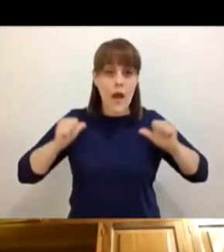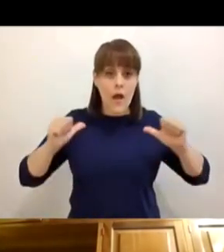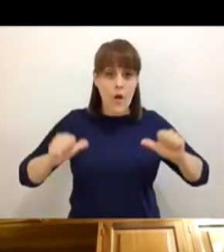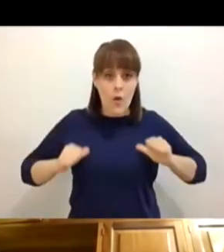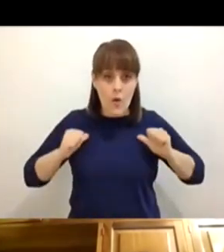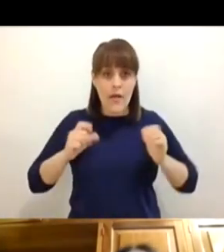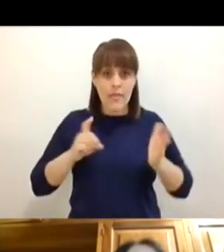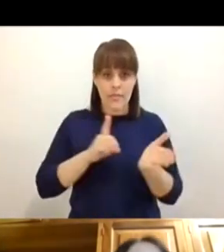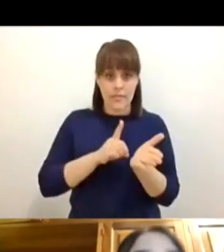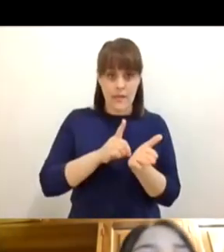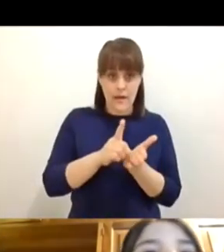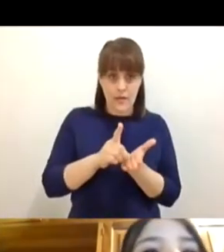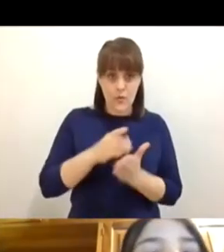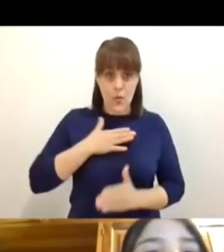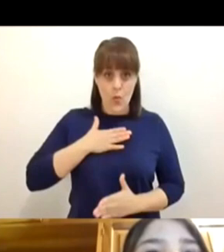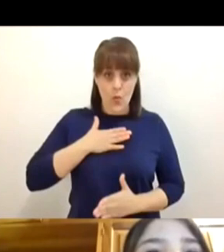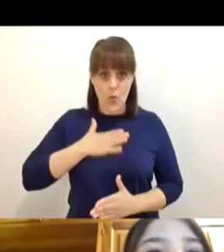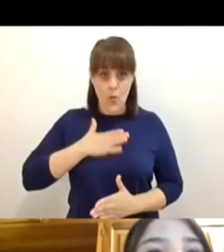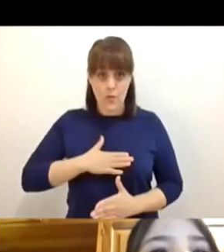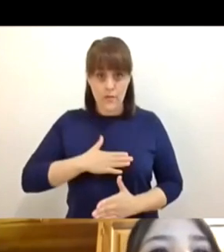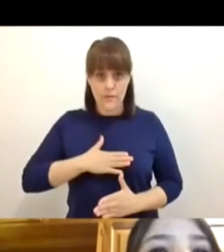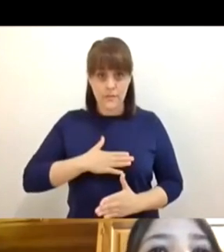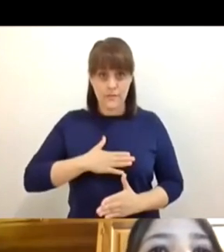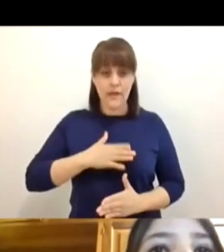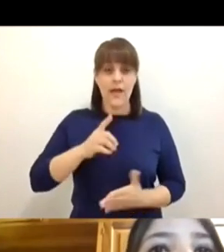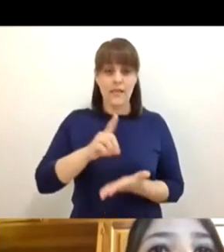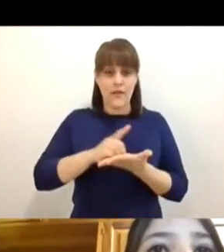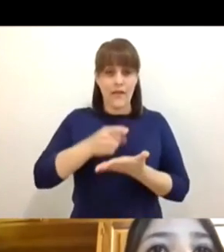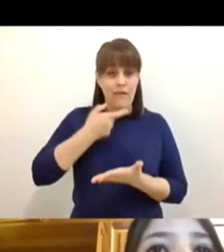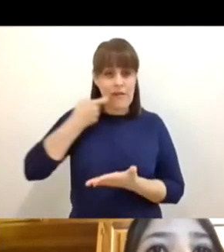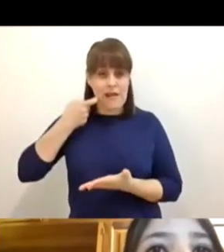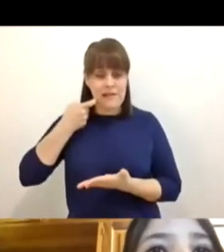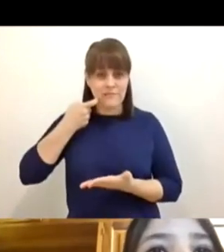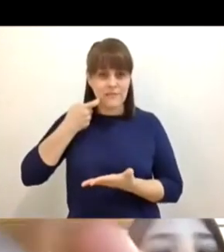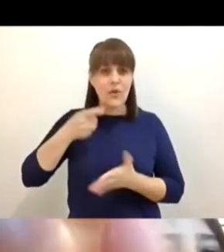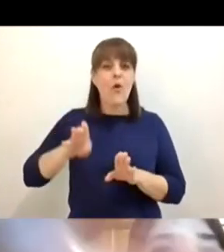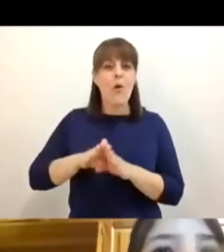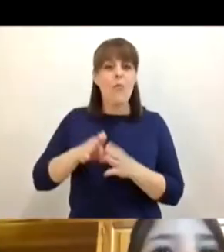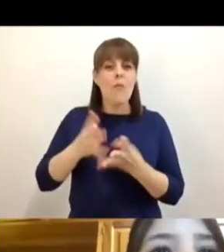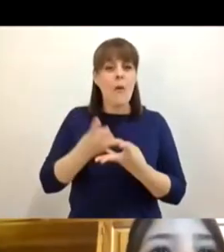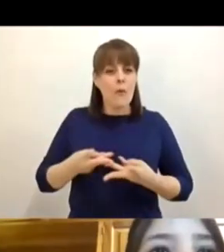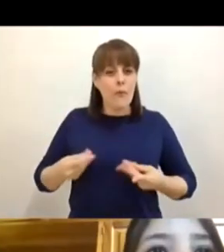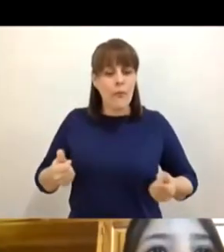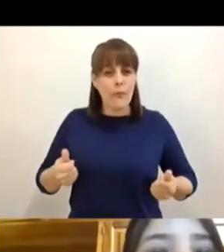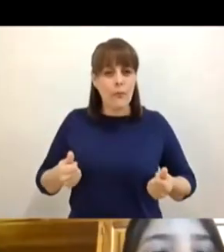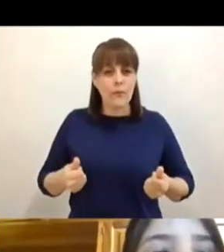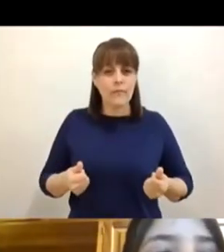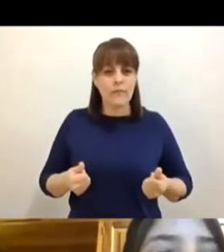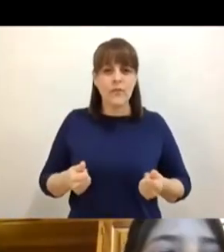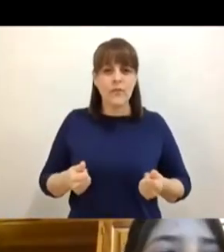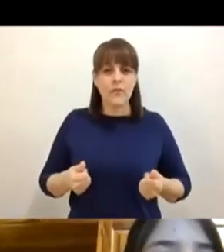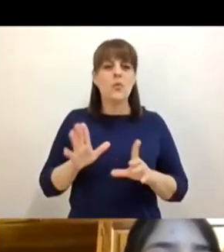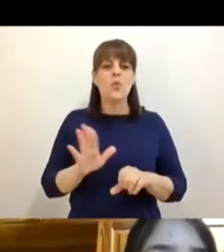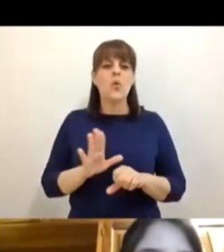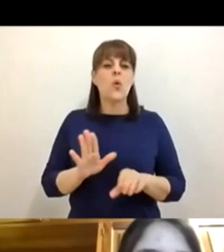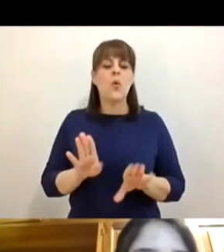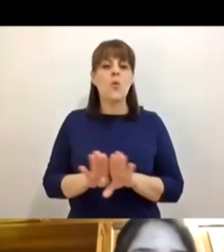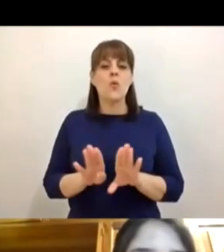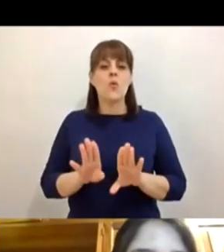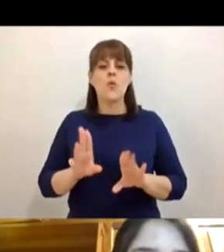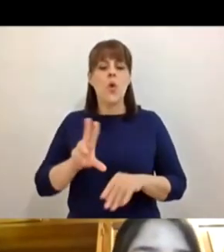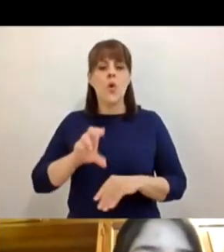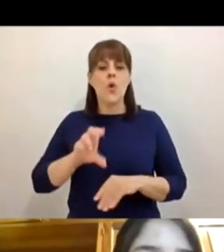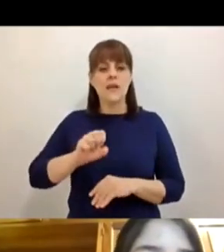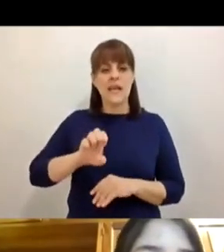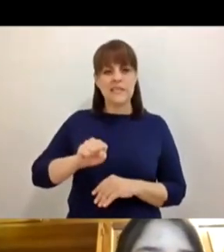derechos, justicia y combate a las adicciones sin estigmas. Sin estigmas, que eso es como lo más complicado.